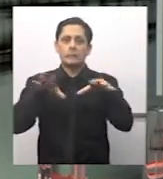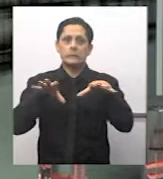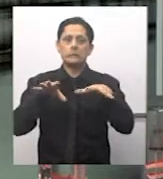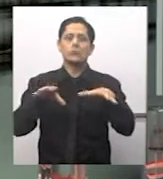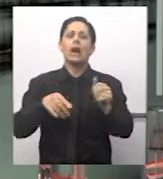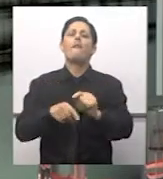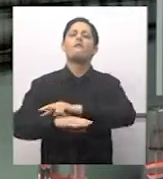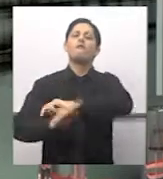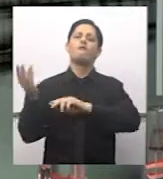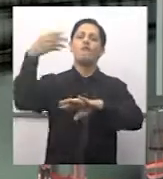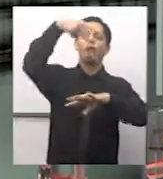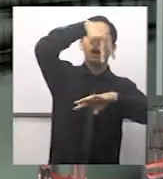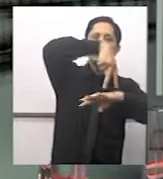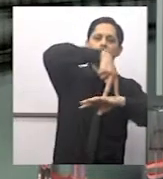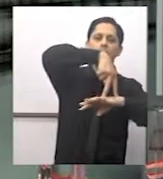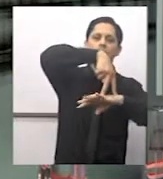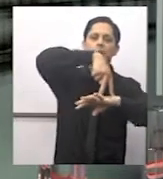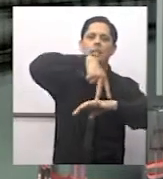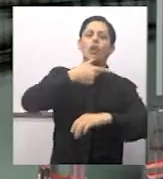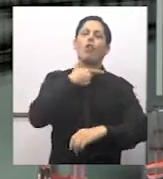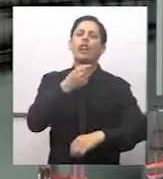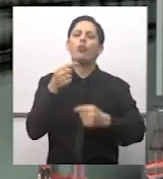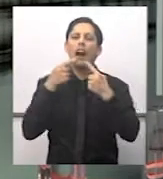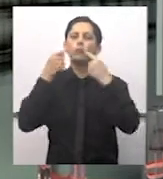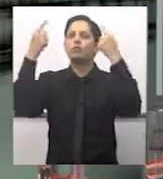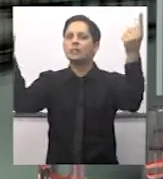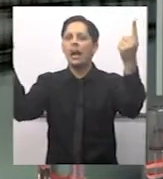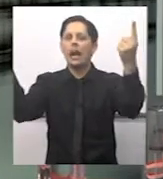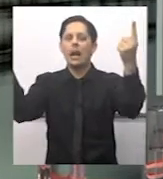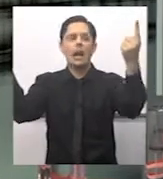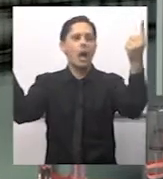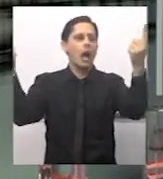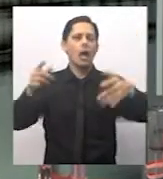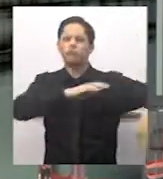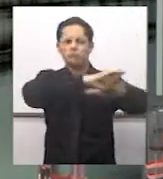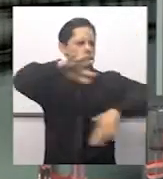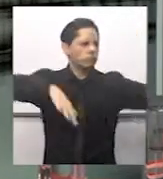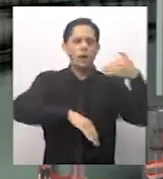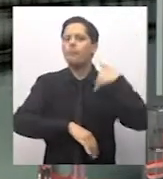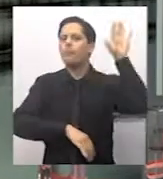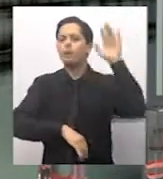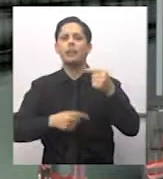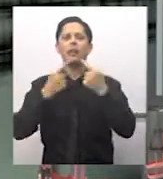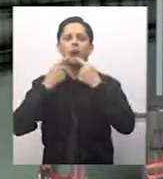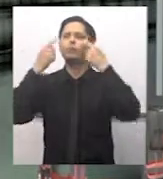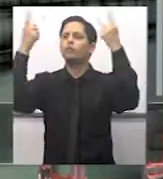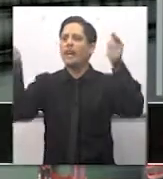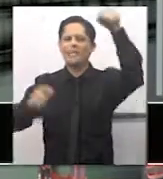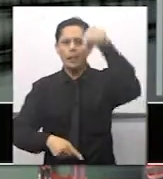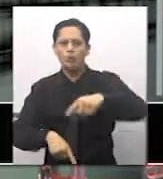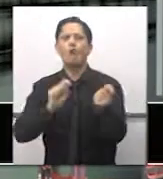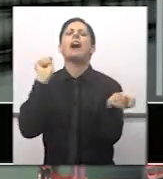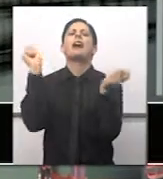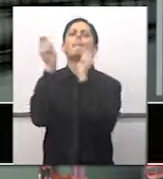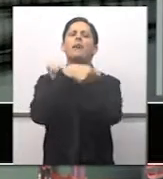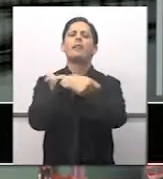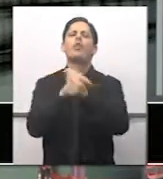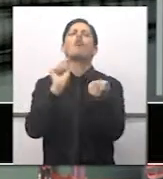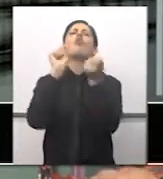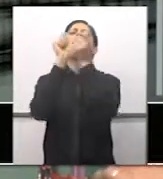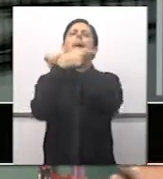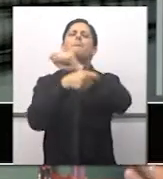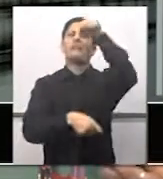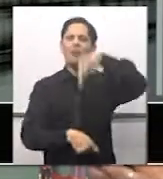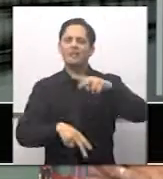Va a estar en el territorio y lo quiero anunciar, a pesar de lo que ocurra, quiero anunciarle en el territorio que esto va a cambiar y que lo vamos a hacer